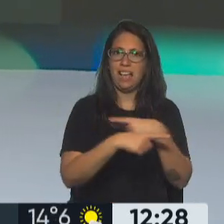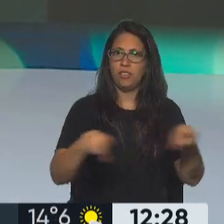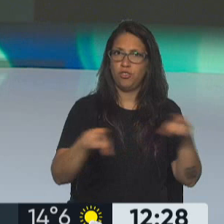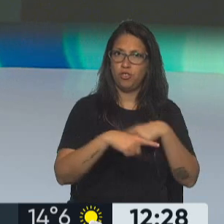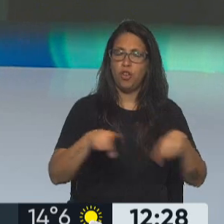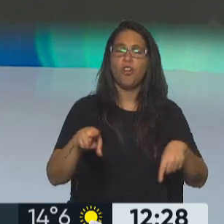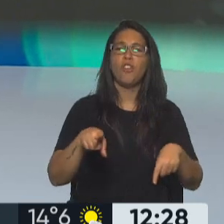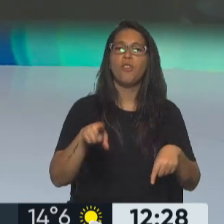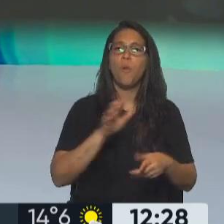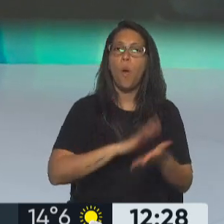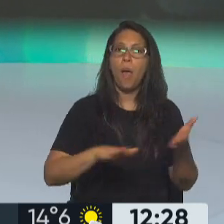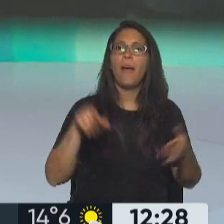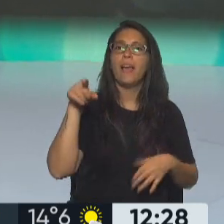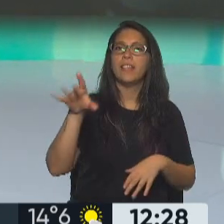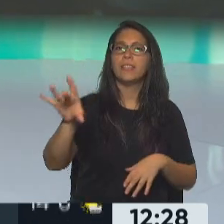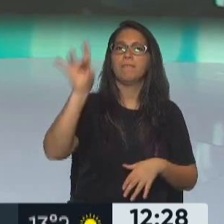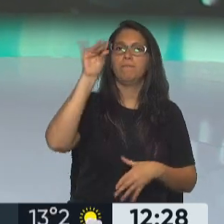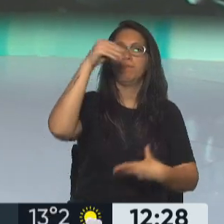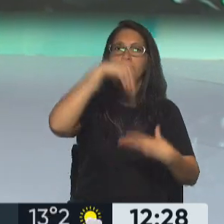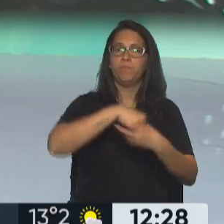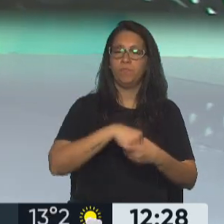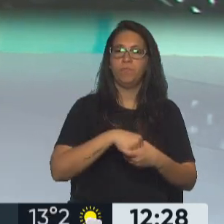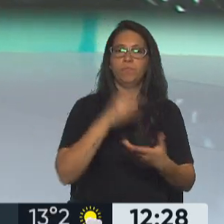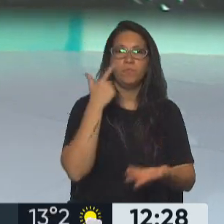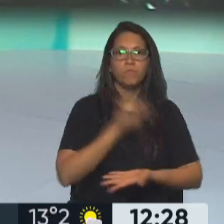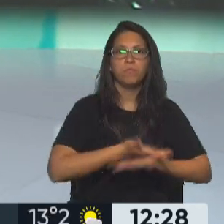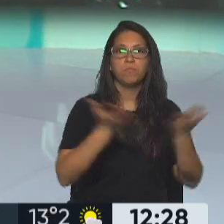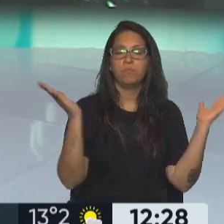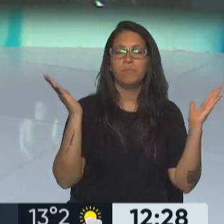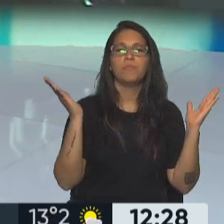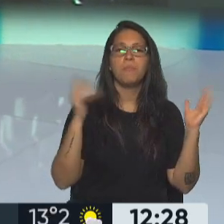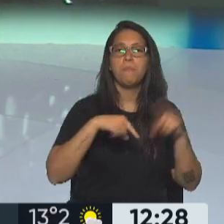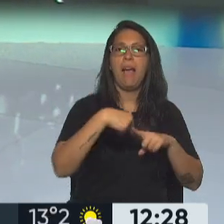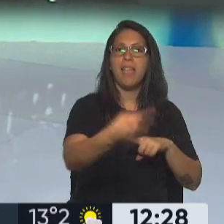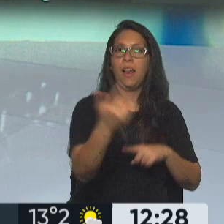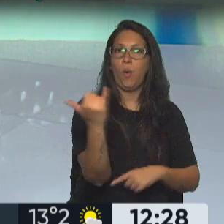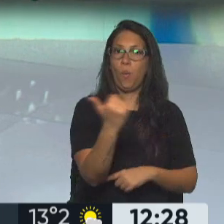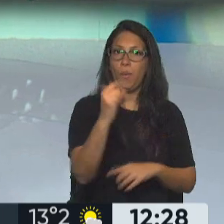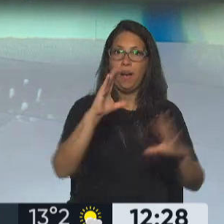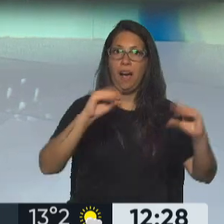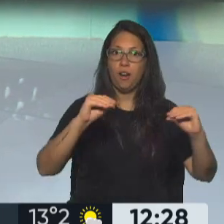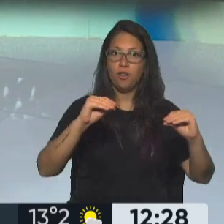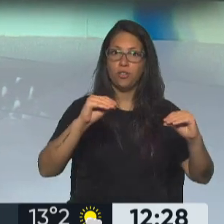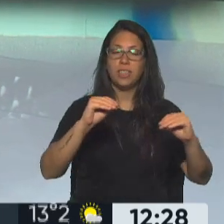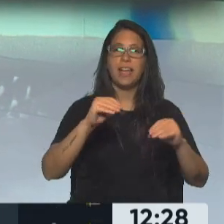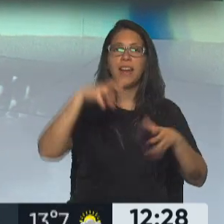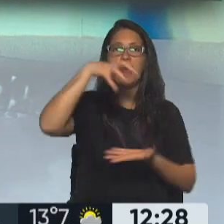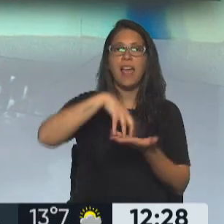Mole, y ese será uno de los temas que va a estar compartiendo con su gente mañana jueves por la noche en La